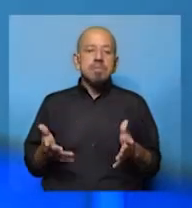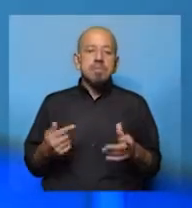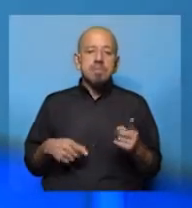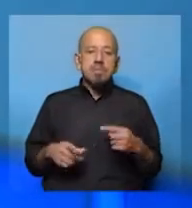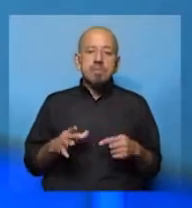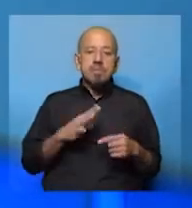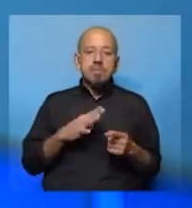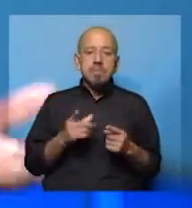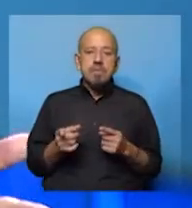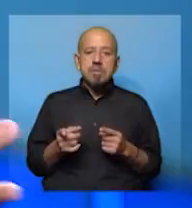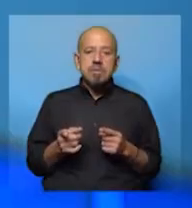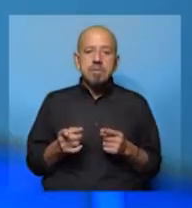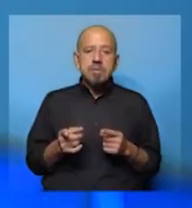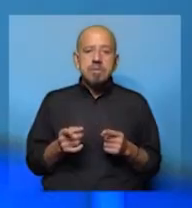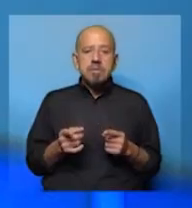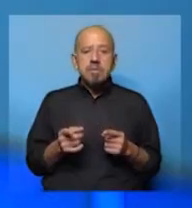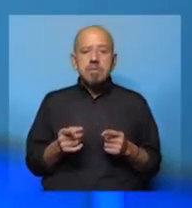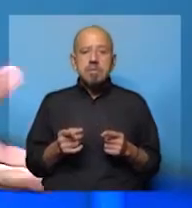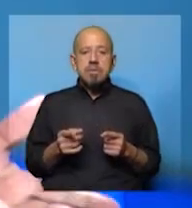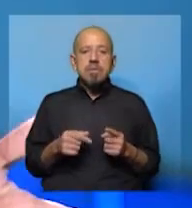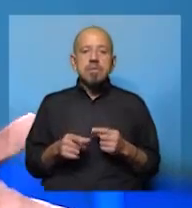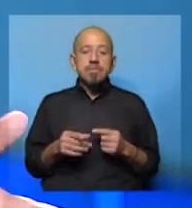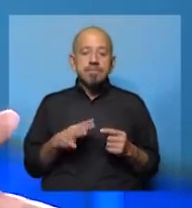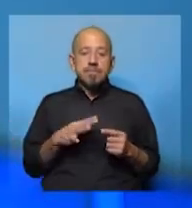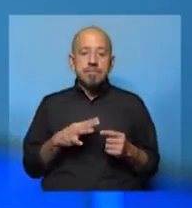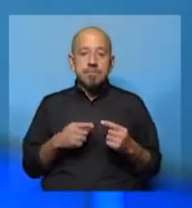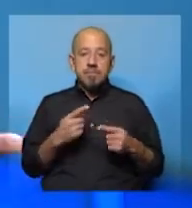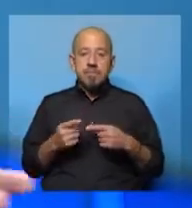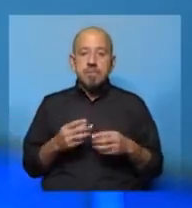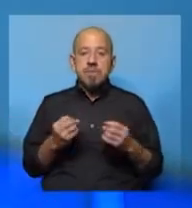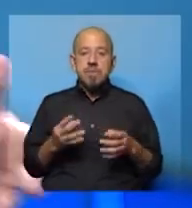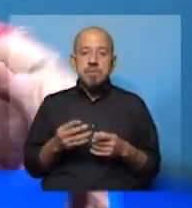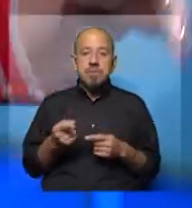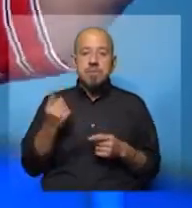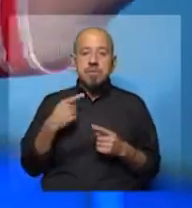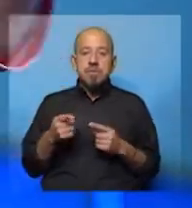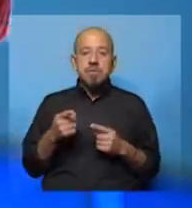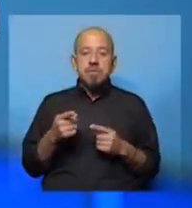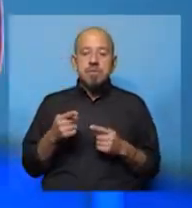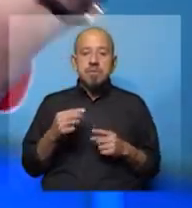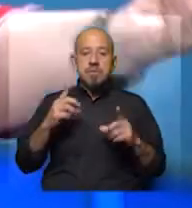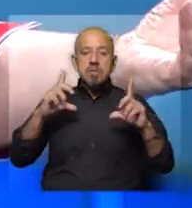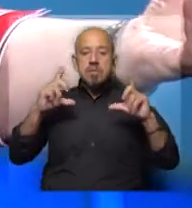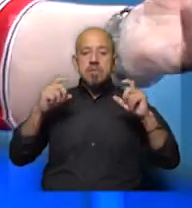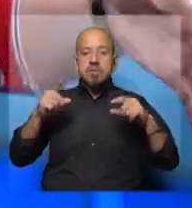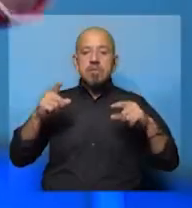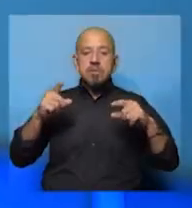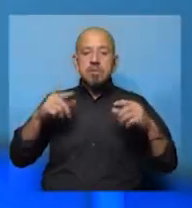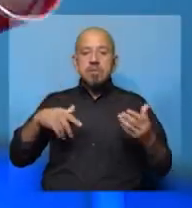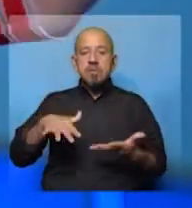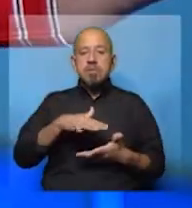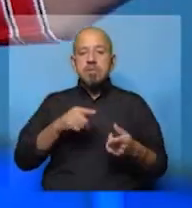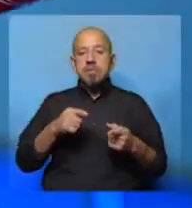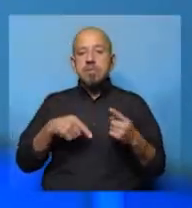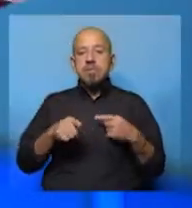ganas y tenía iniciativas y la sigue teniendo Porque el otro día me saqué una foto abajo ahí en la plaza libertad